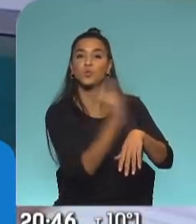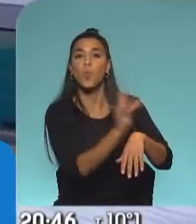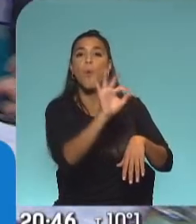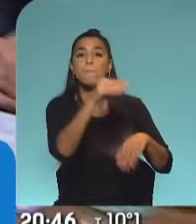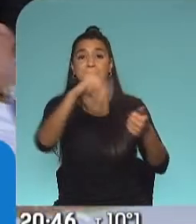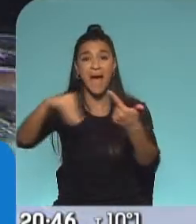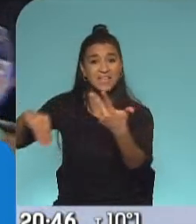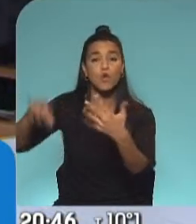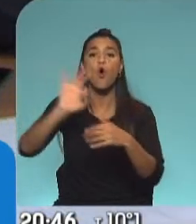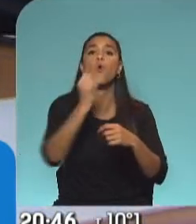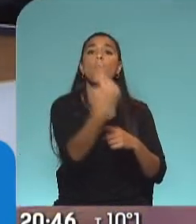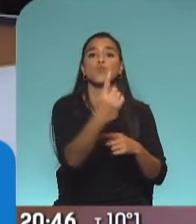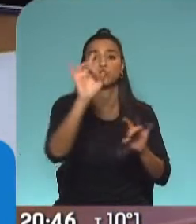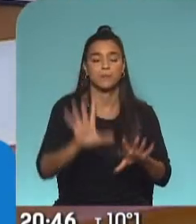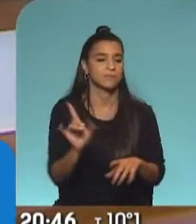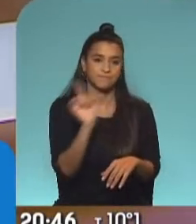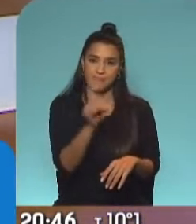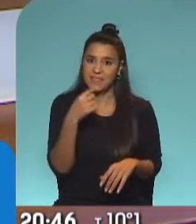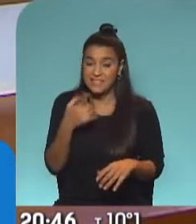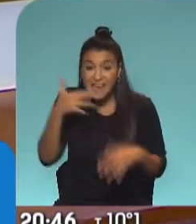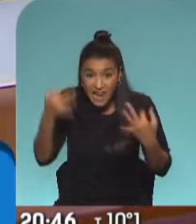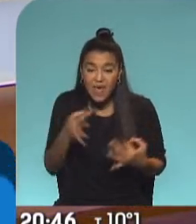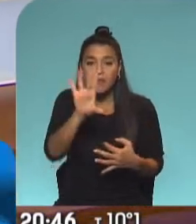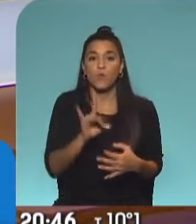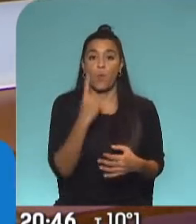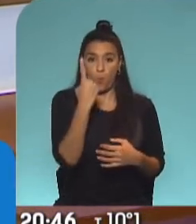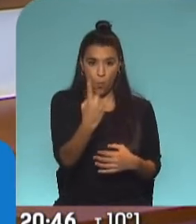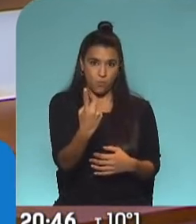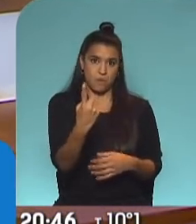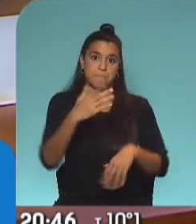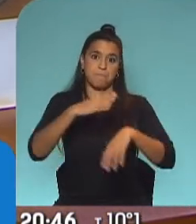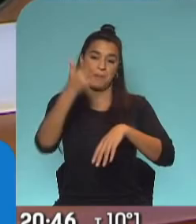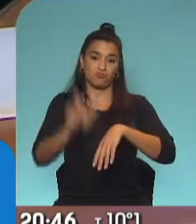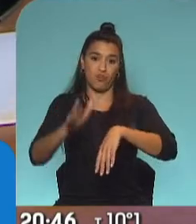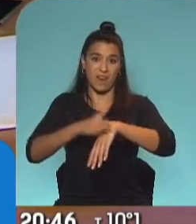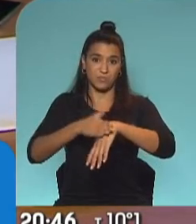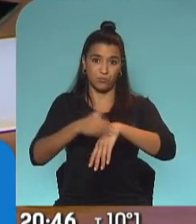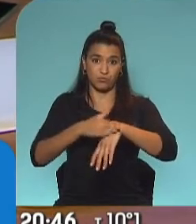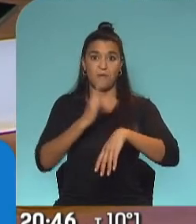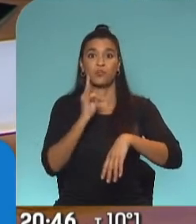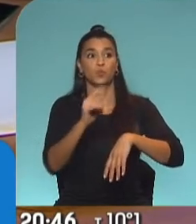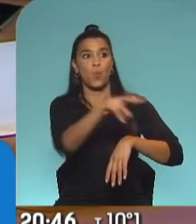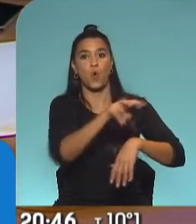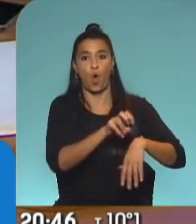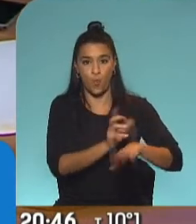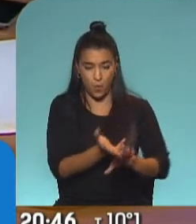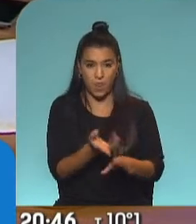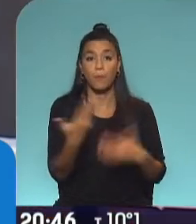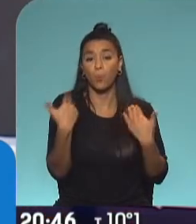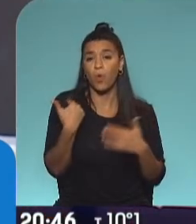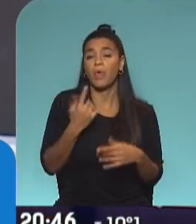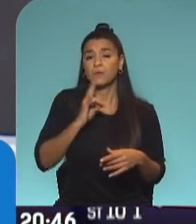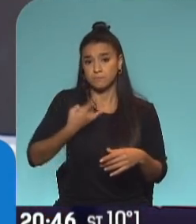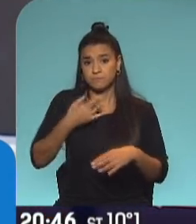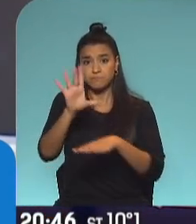que hay que elegir un solo apoderado, pero quiero contar algo con esto, porque el apoderado puede ser alguien que vos designás, incluso lo puedes hacer